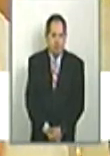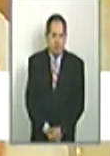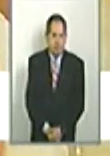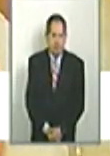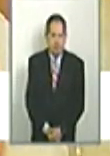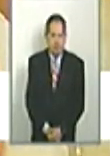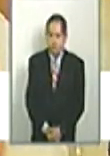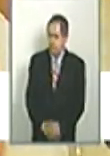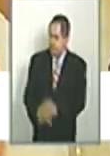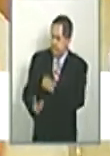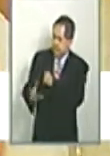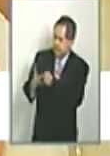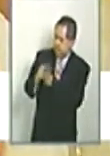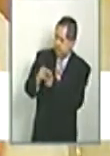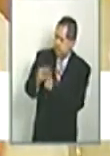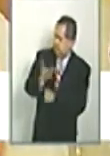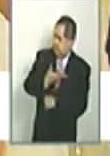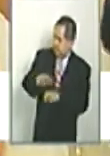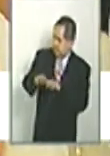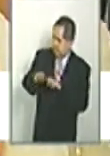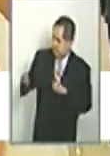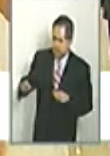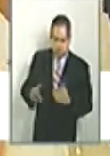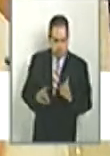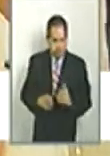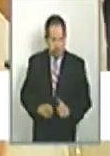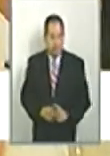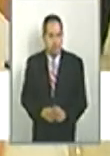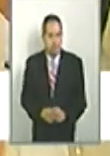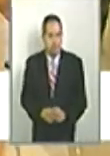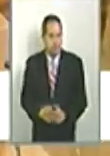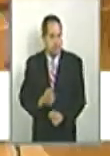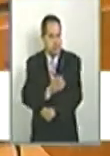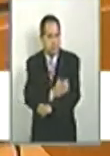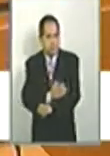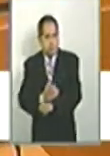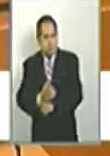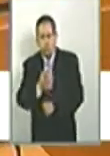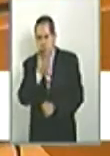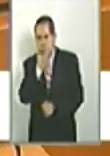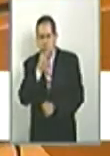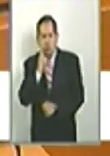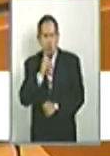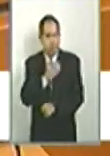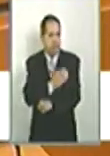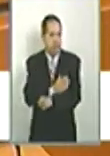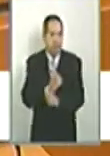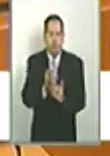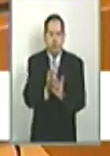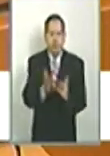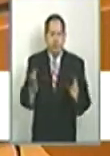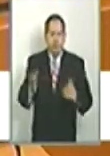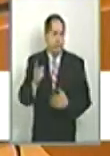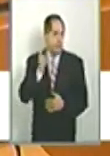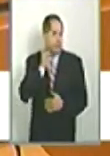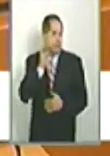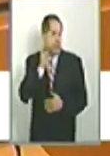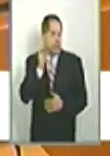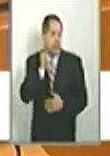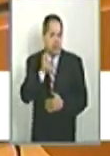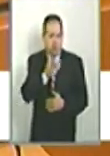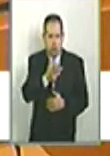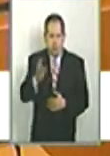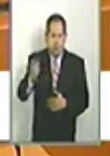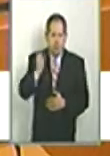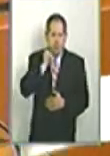Con el permiso de la presidencia, compañeras y compañeros legisladores